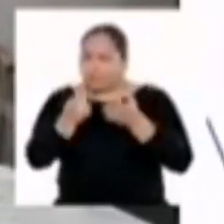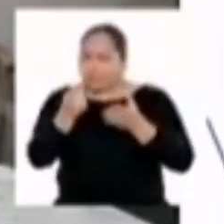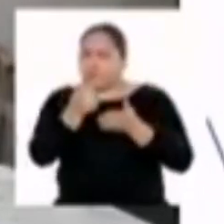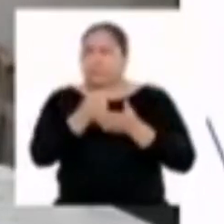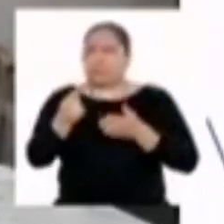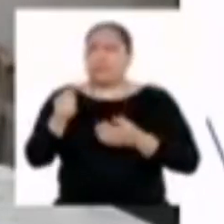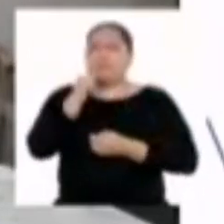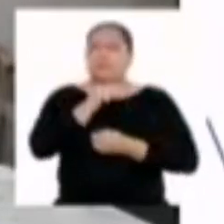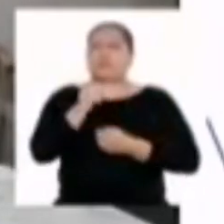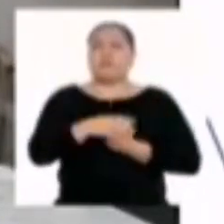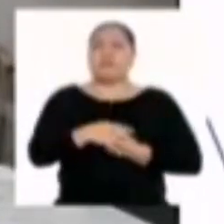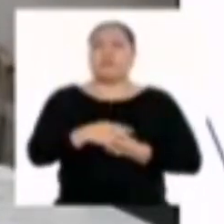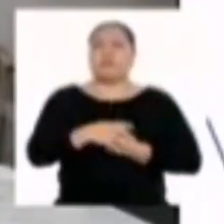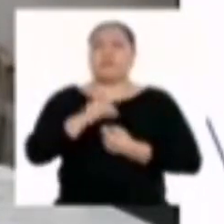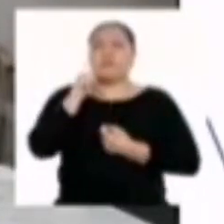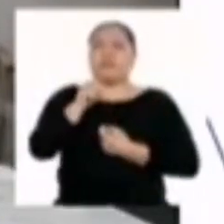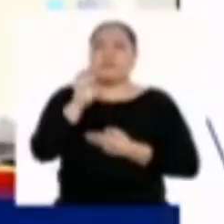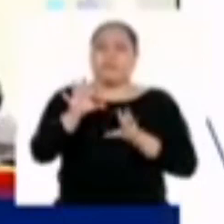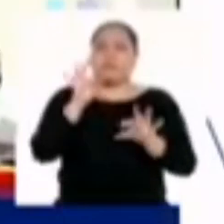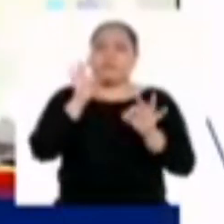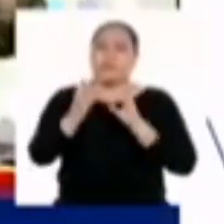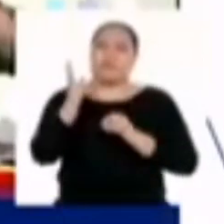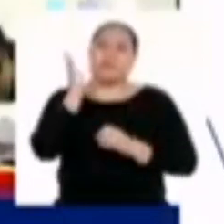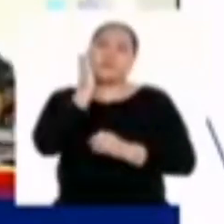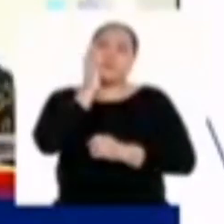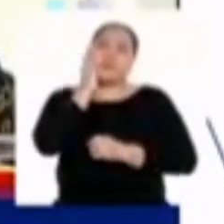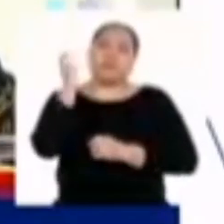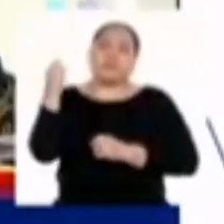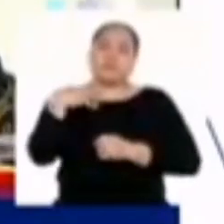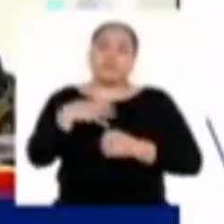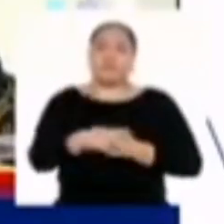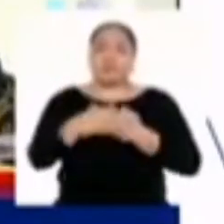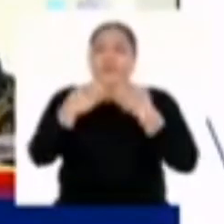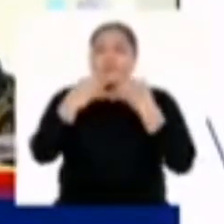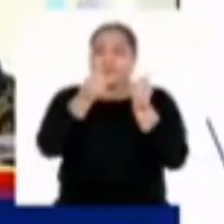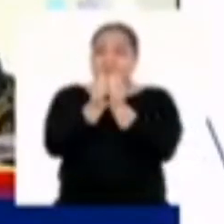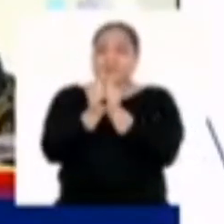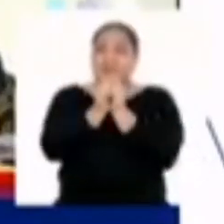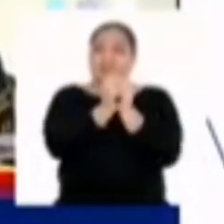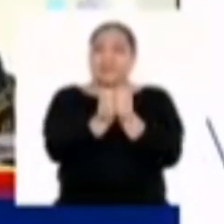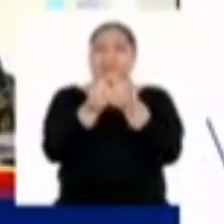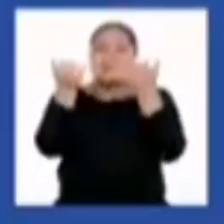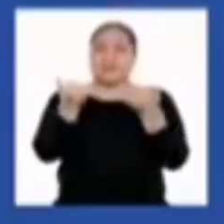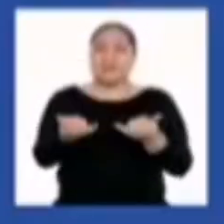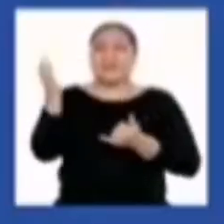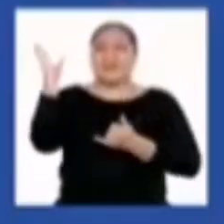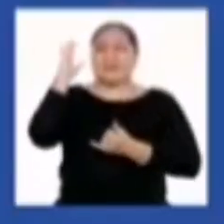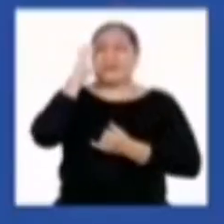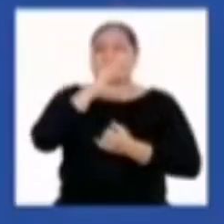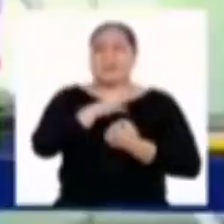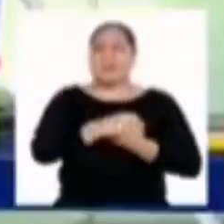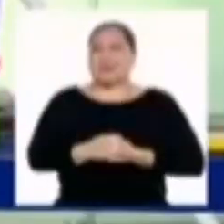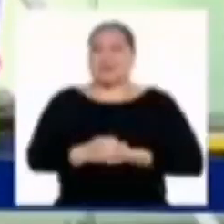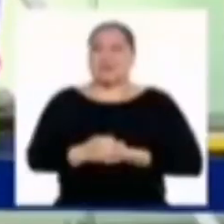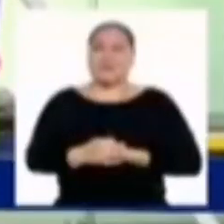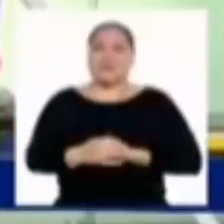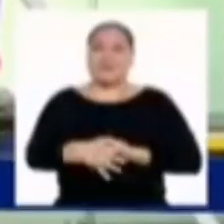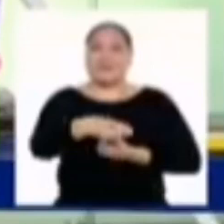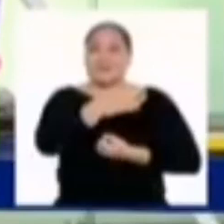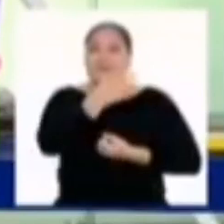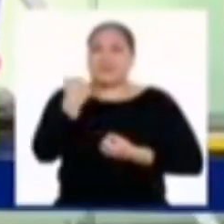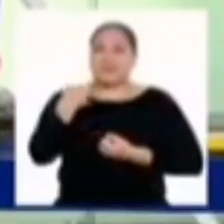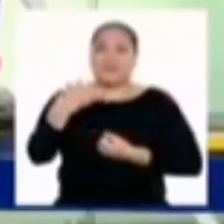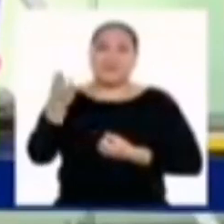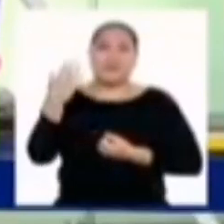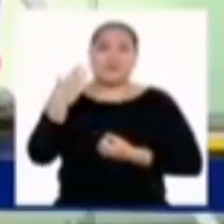eso estaba registrada lo que mi mamá me ha dicho. Gracias por acompañarnos el día de hoy, chicas y chicos. Chao, chao. Mejor